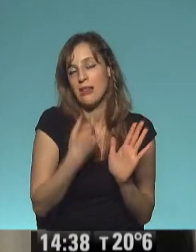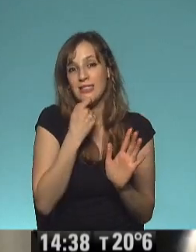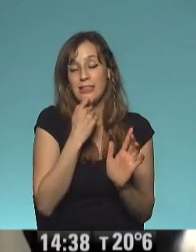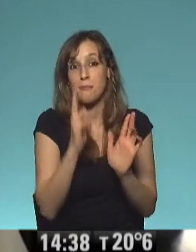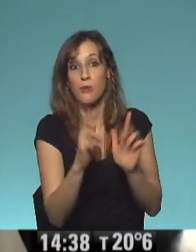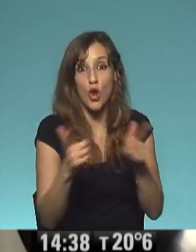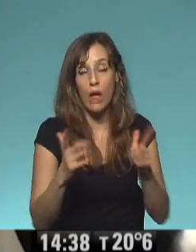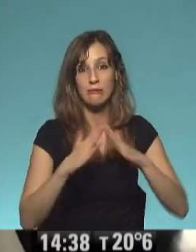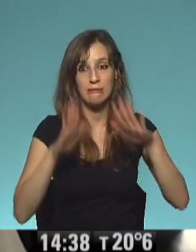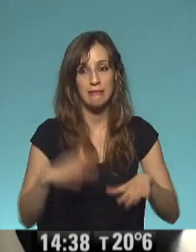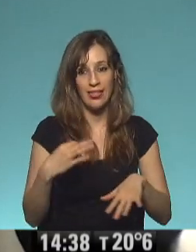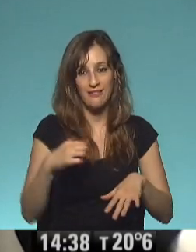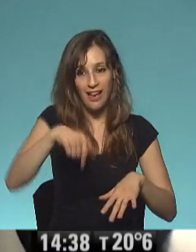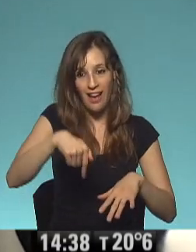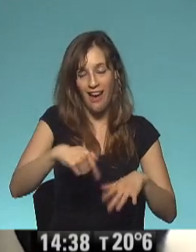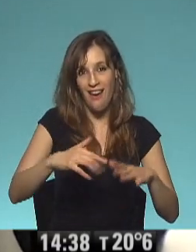pero